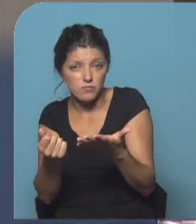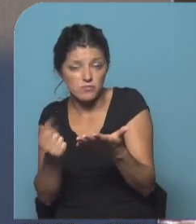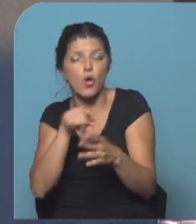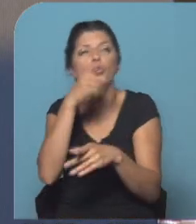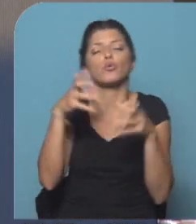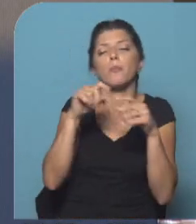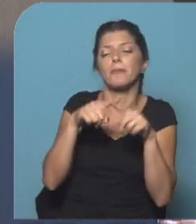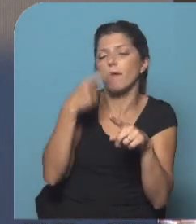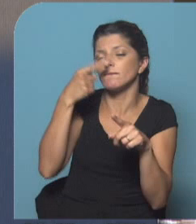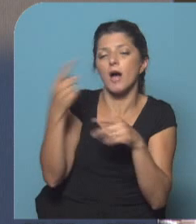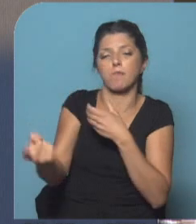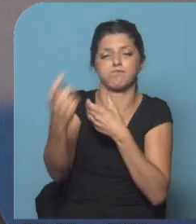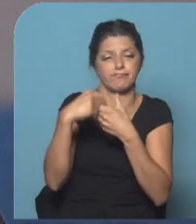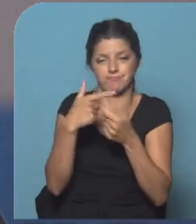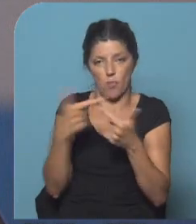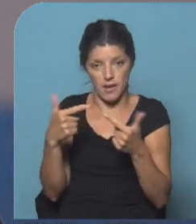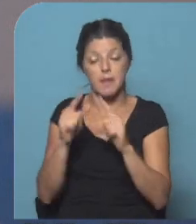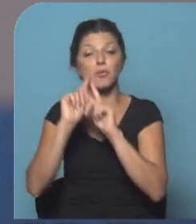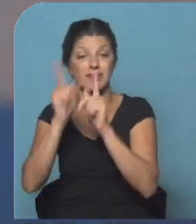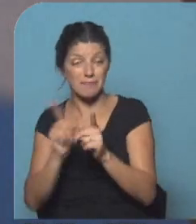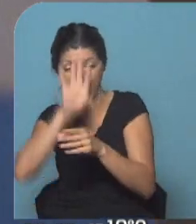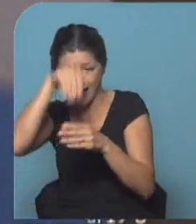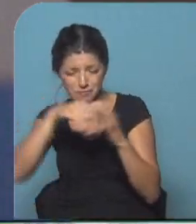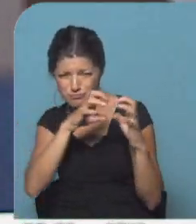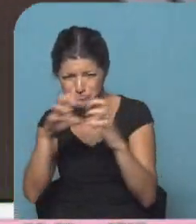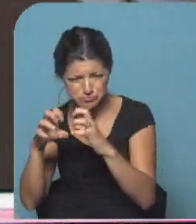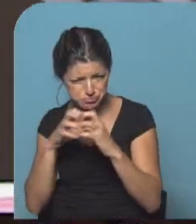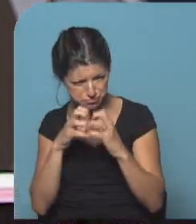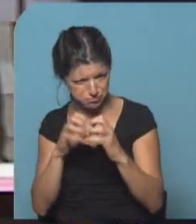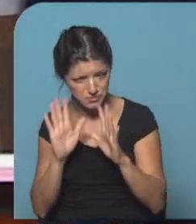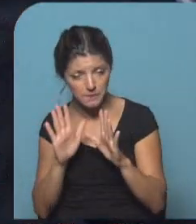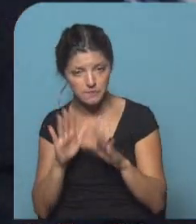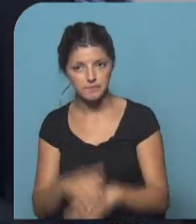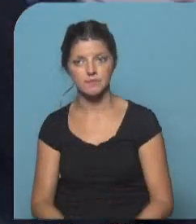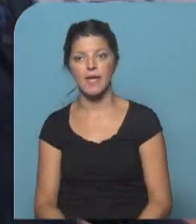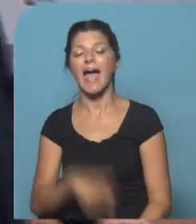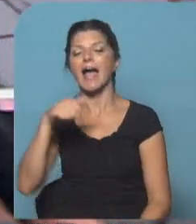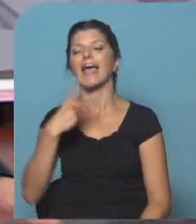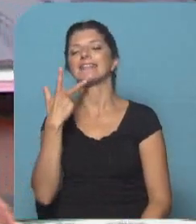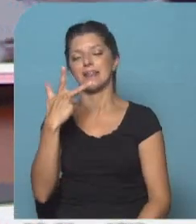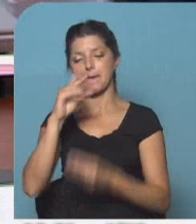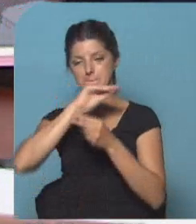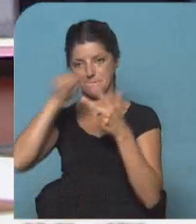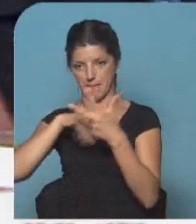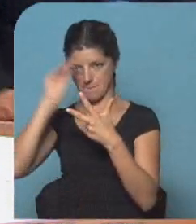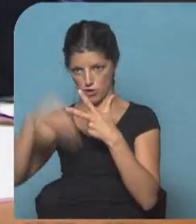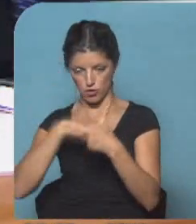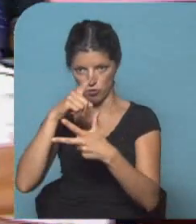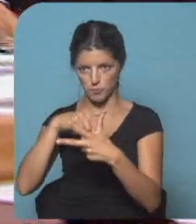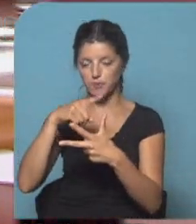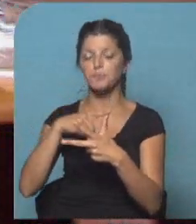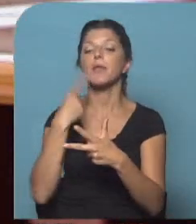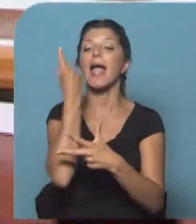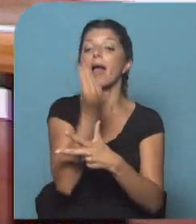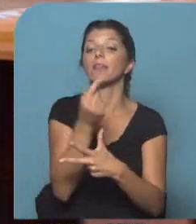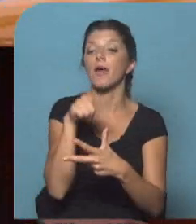definen nada, y con una crisis interna muy grande. Acá se señalan 3 grandes perdedores. Xavier Domenech, que fue el